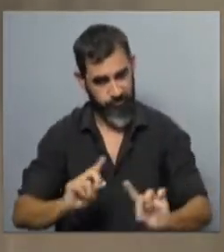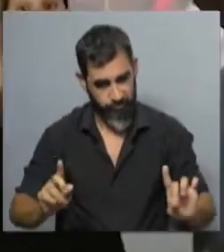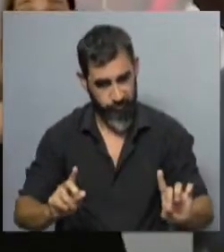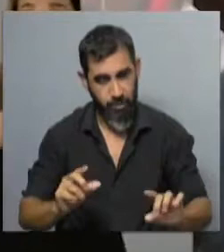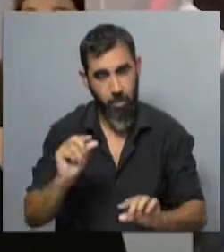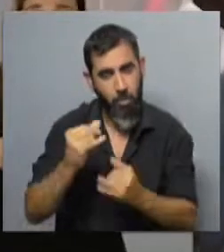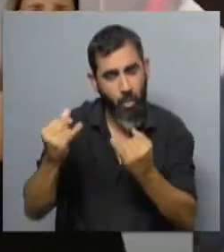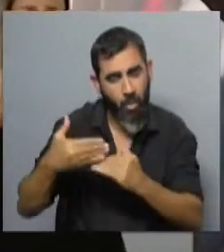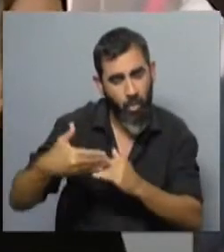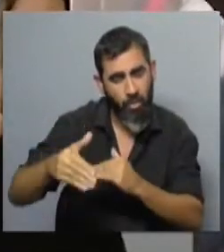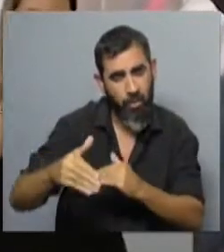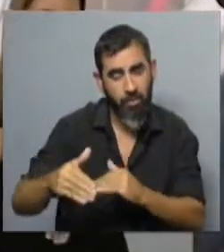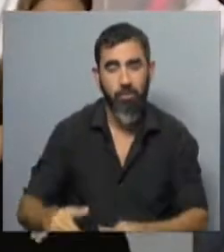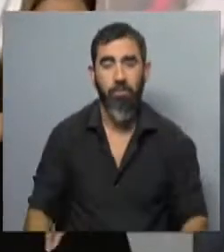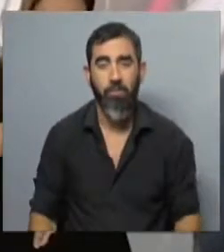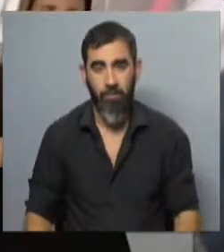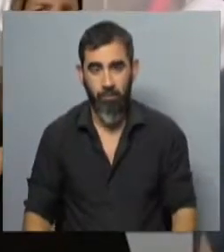los pocos días o a las pocas horas,